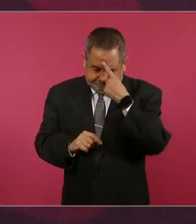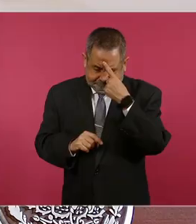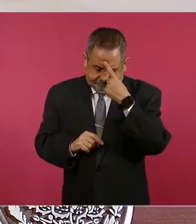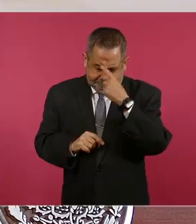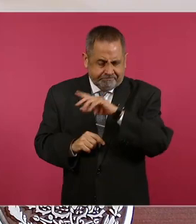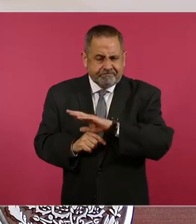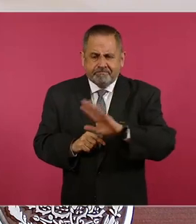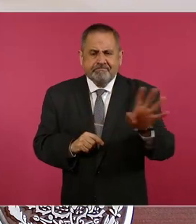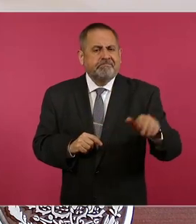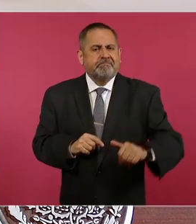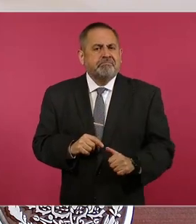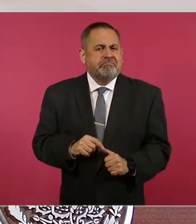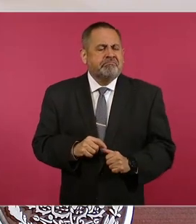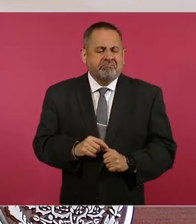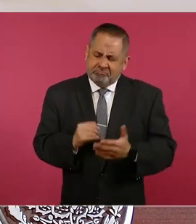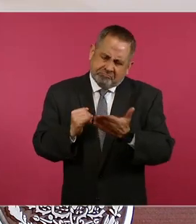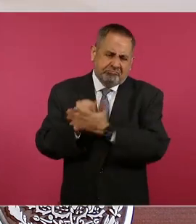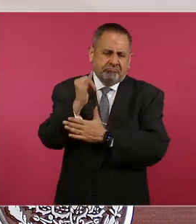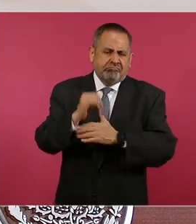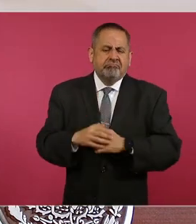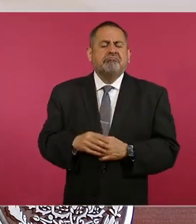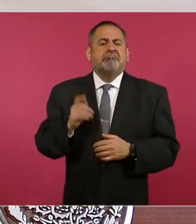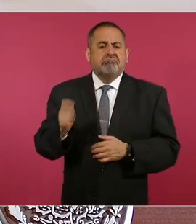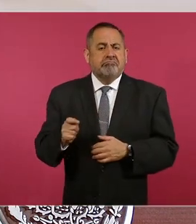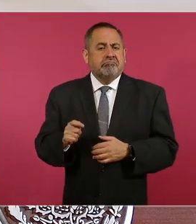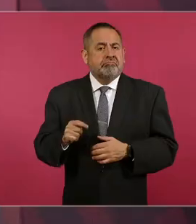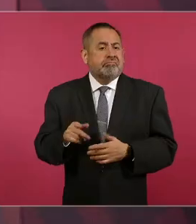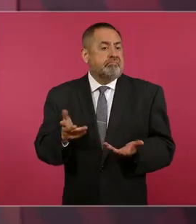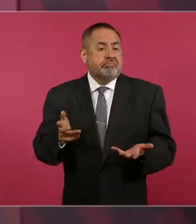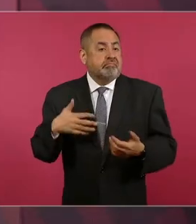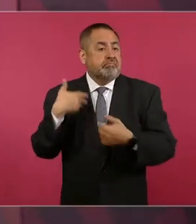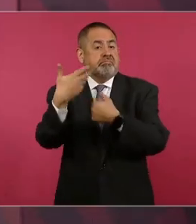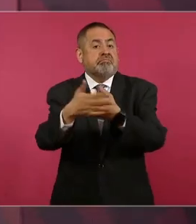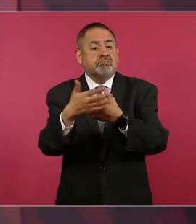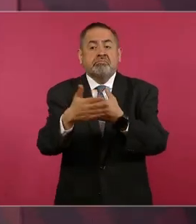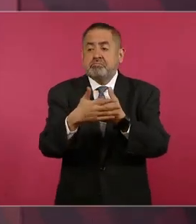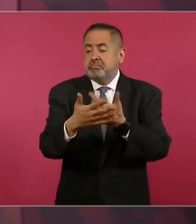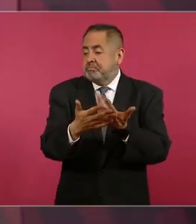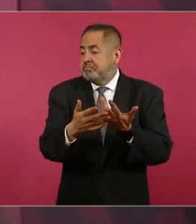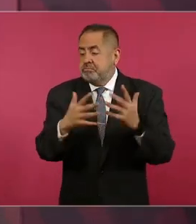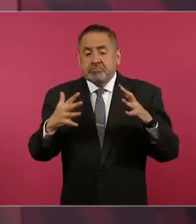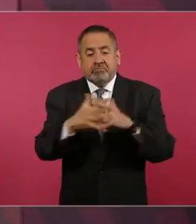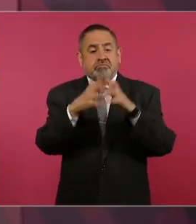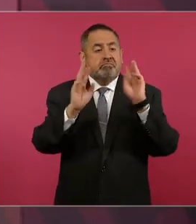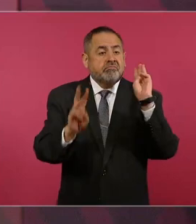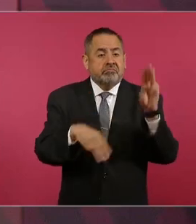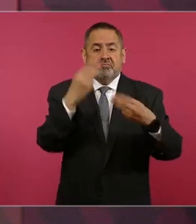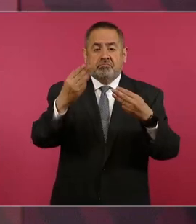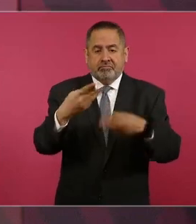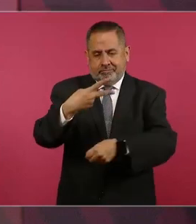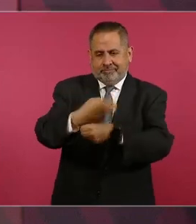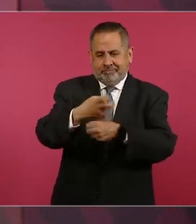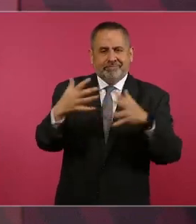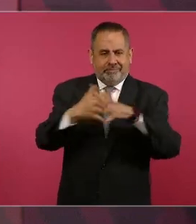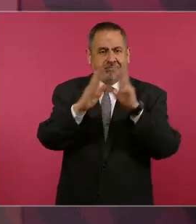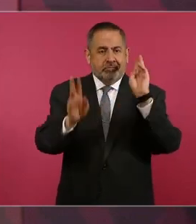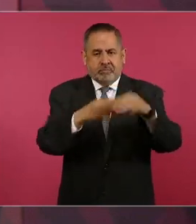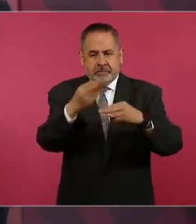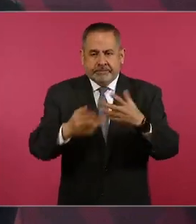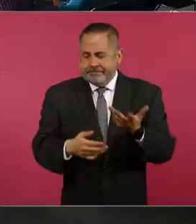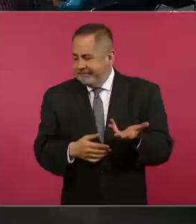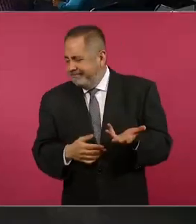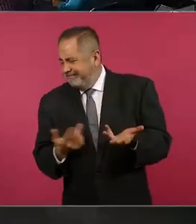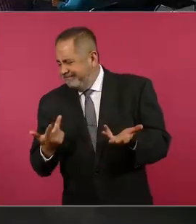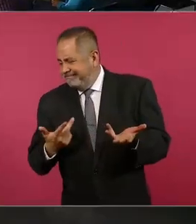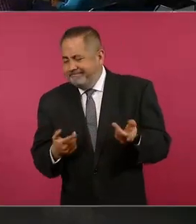la amenaza de una nueva guerra mundial con las provocaciones